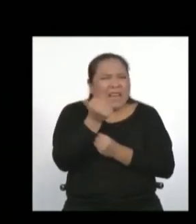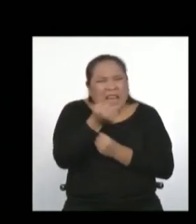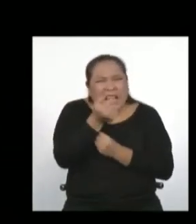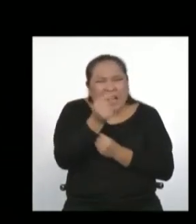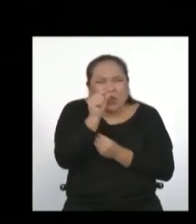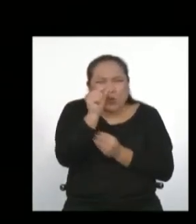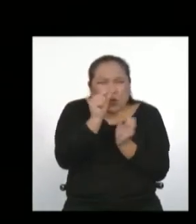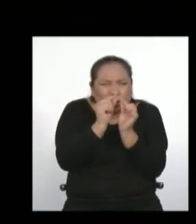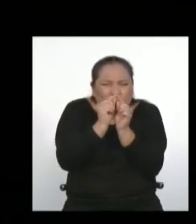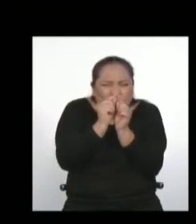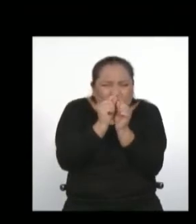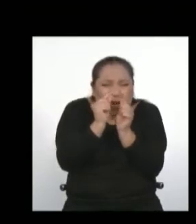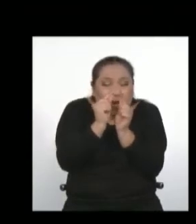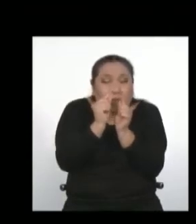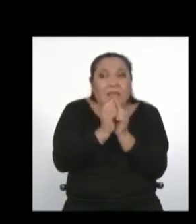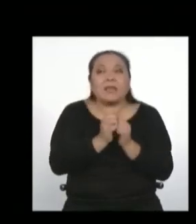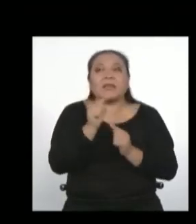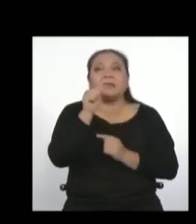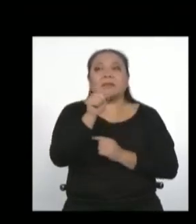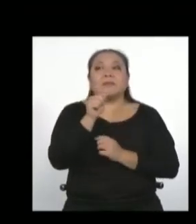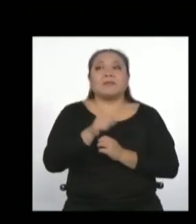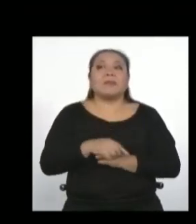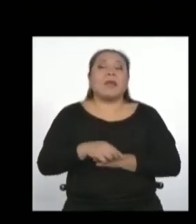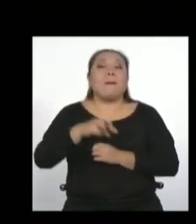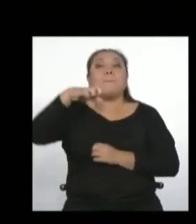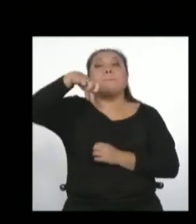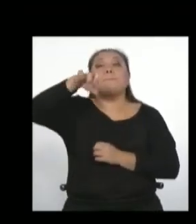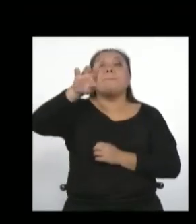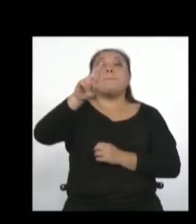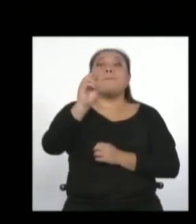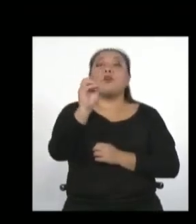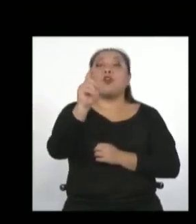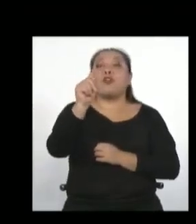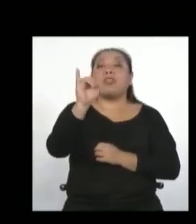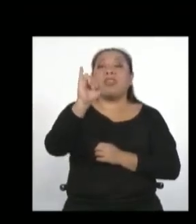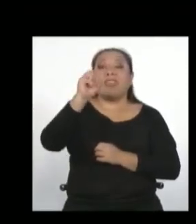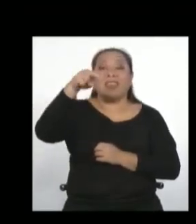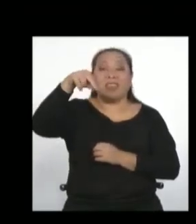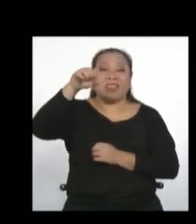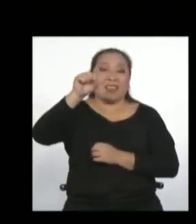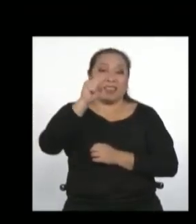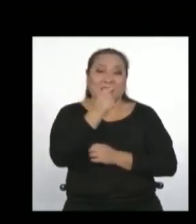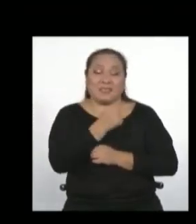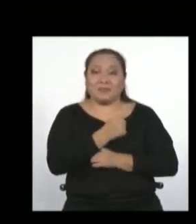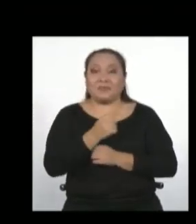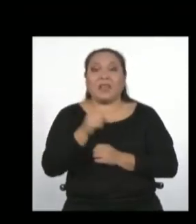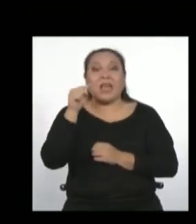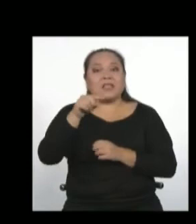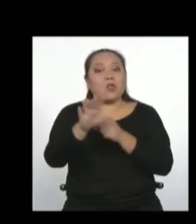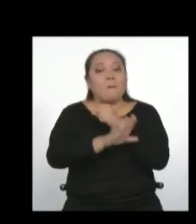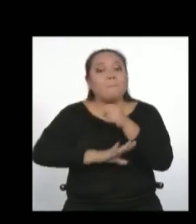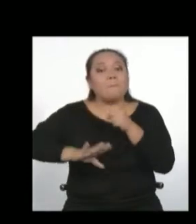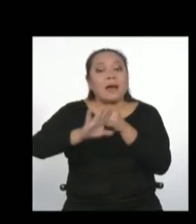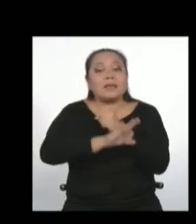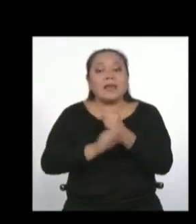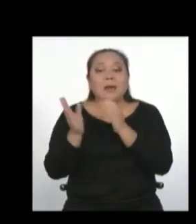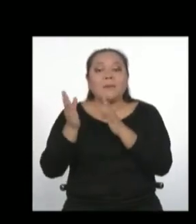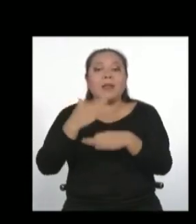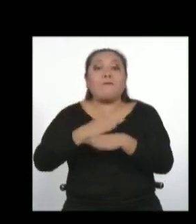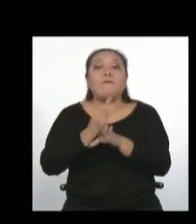nanómetro, en nuestra escala se encuentran las proteínas. Estas son esenciales para la formación de los cuerpos